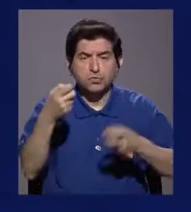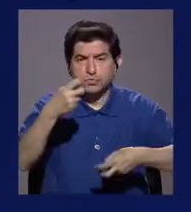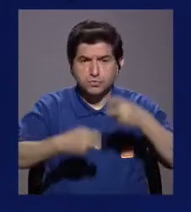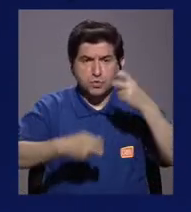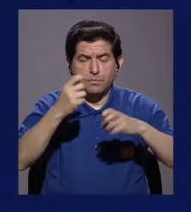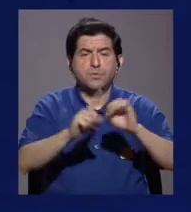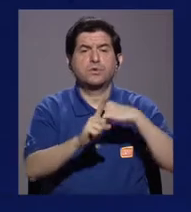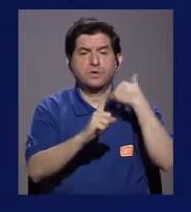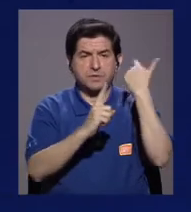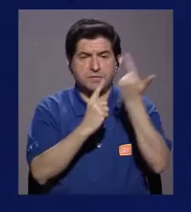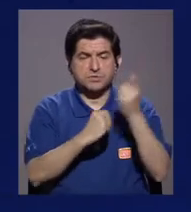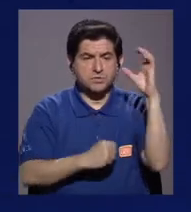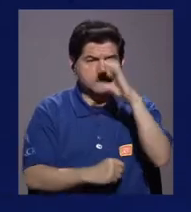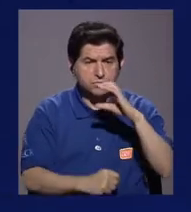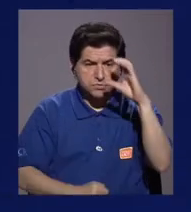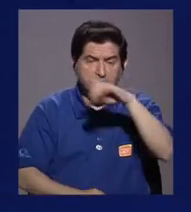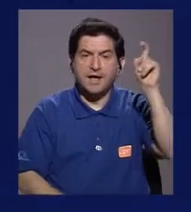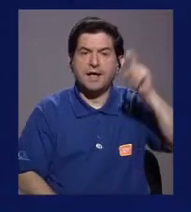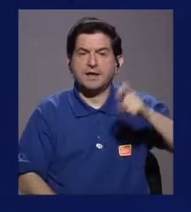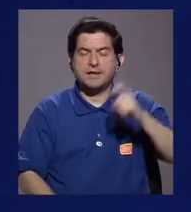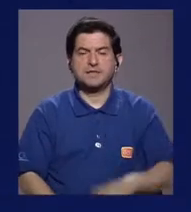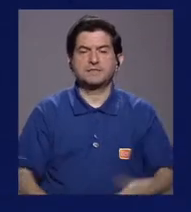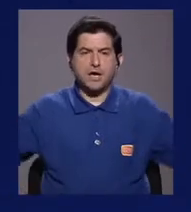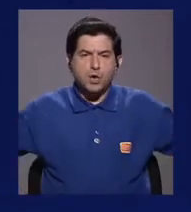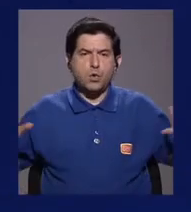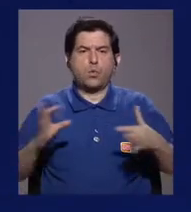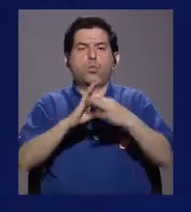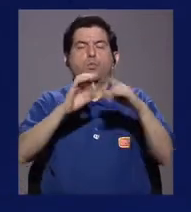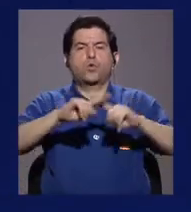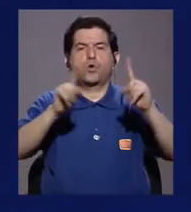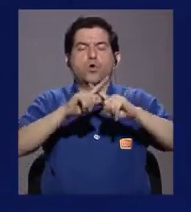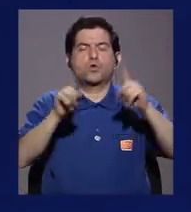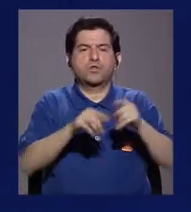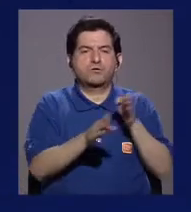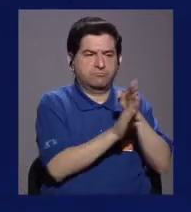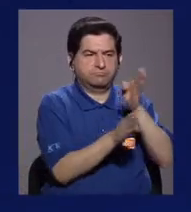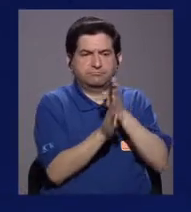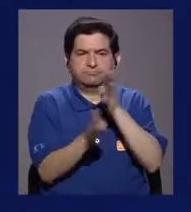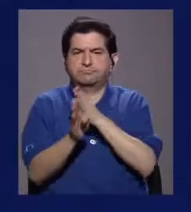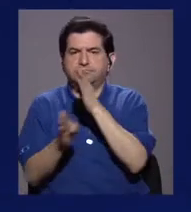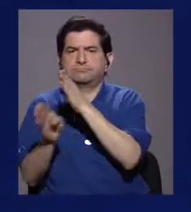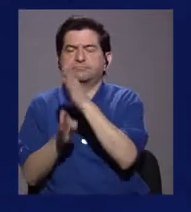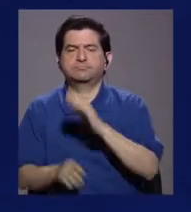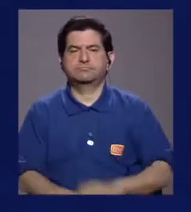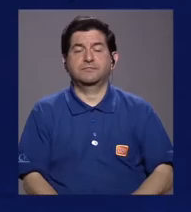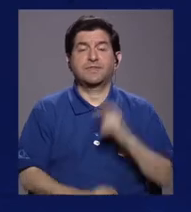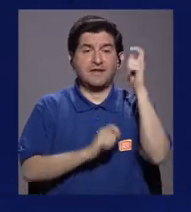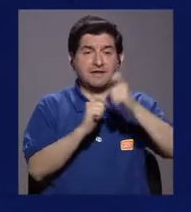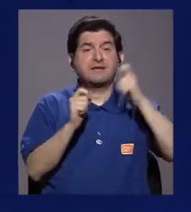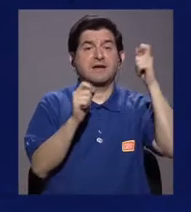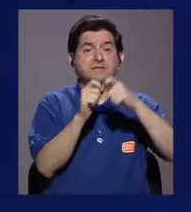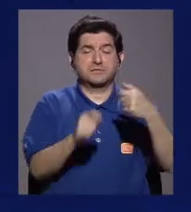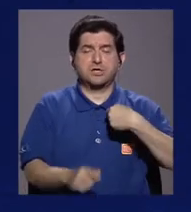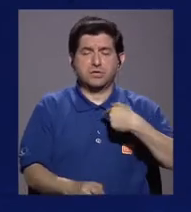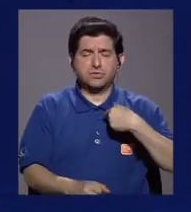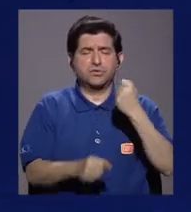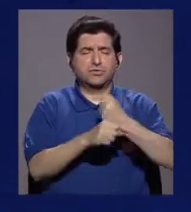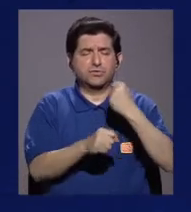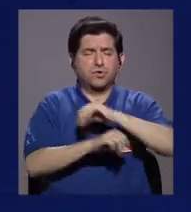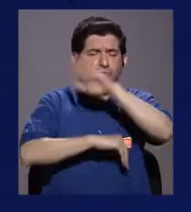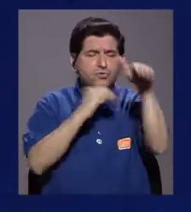soluciones a problemas sociales requiere la convergencia de muchas disciplinas y ese es precisamente